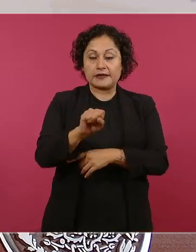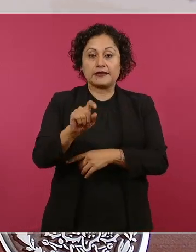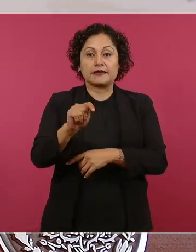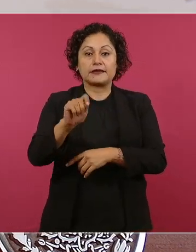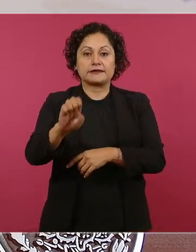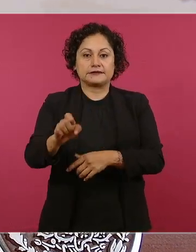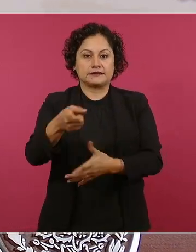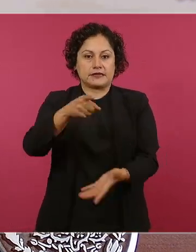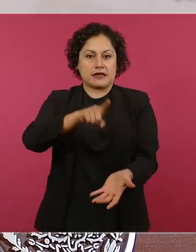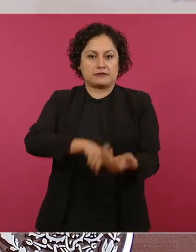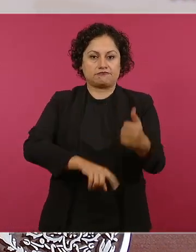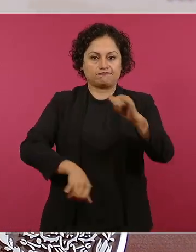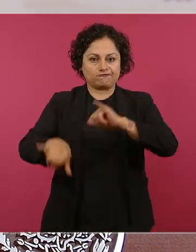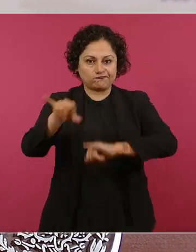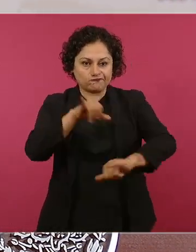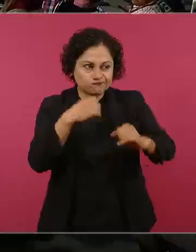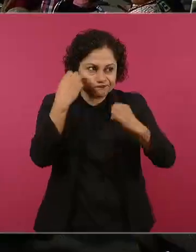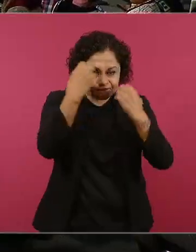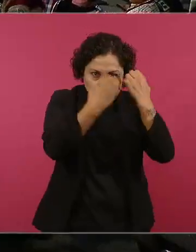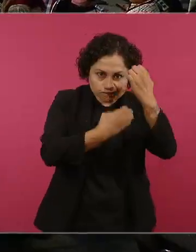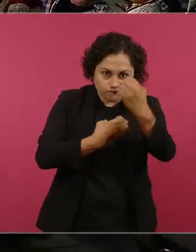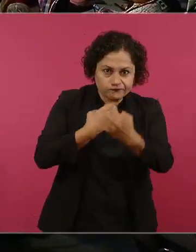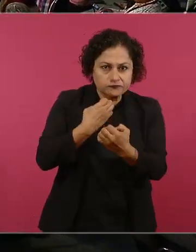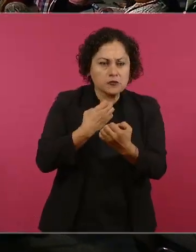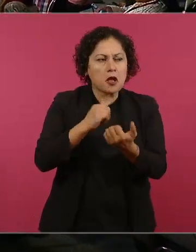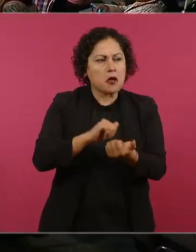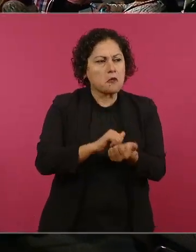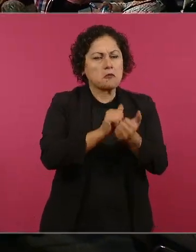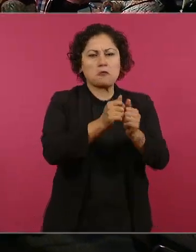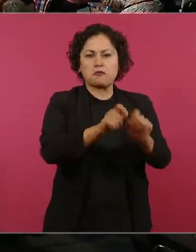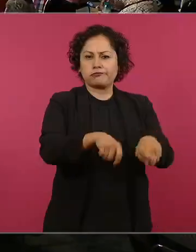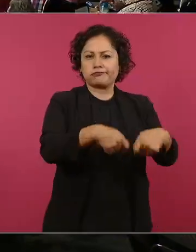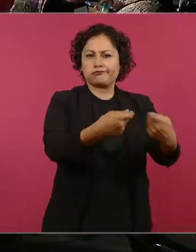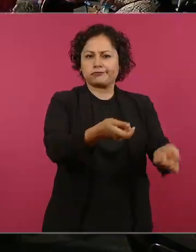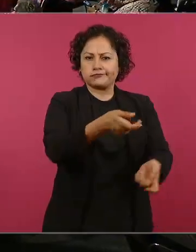privatizaron las ambulancias,